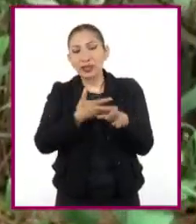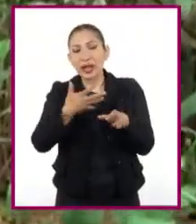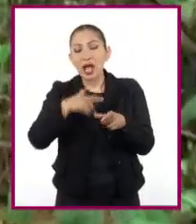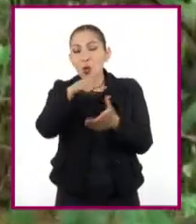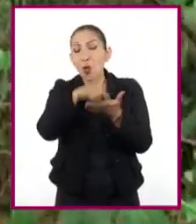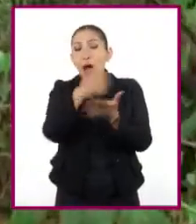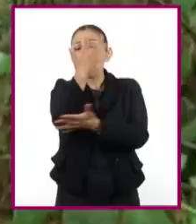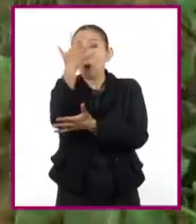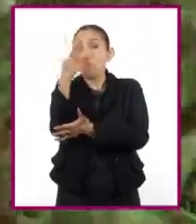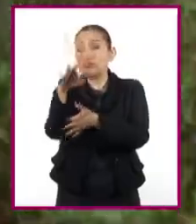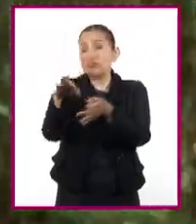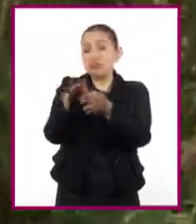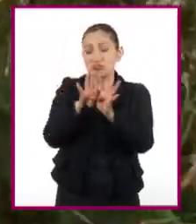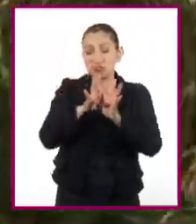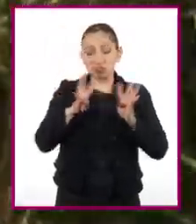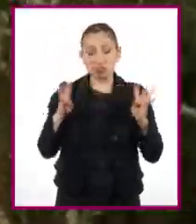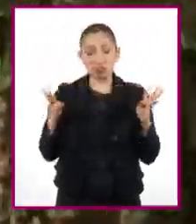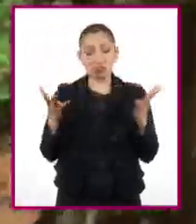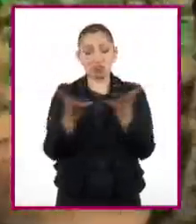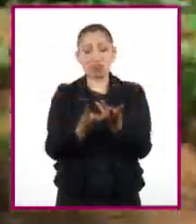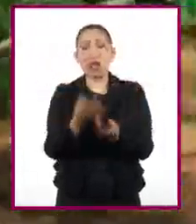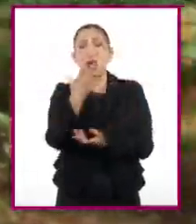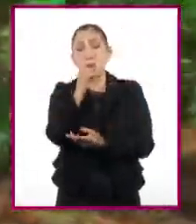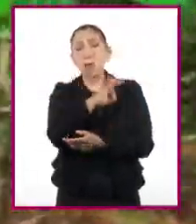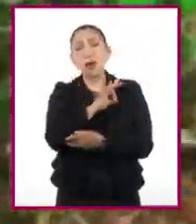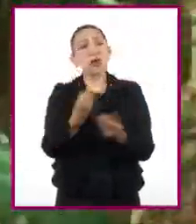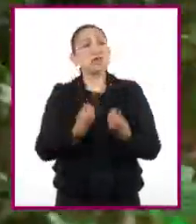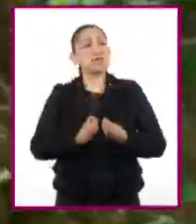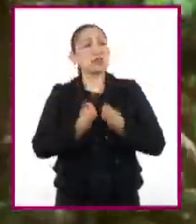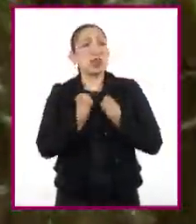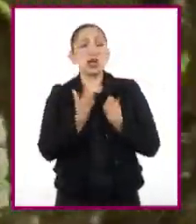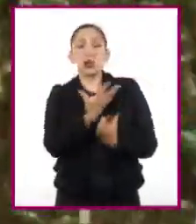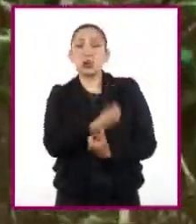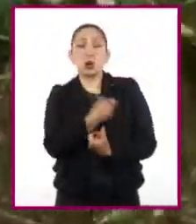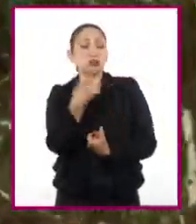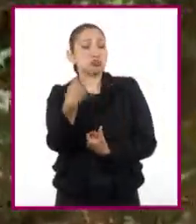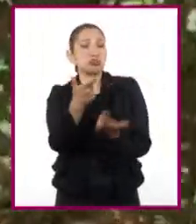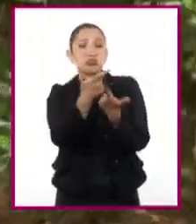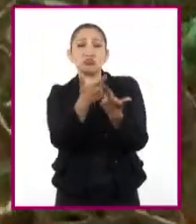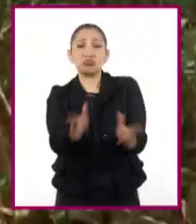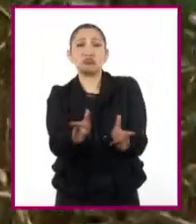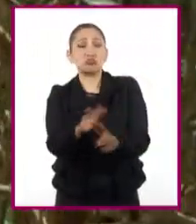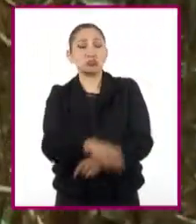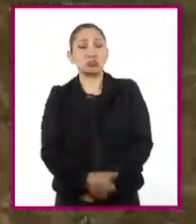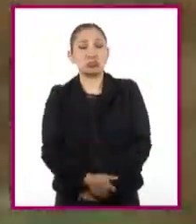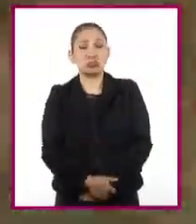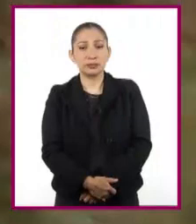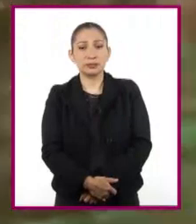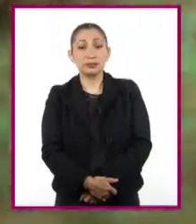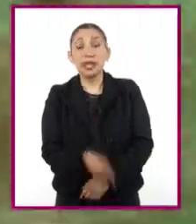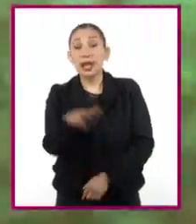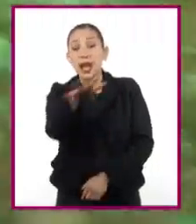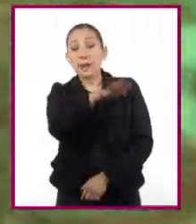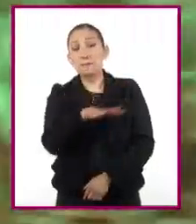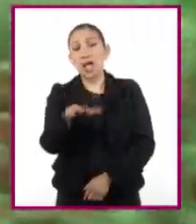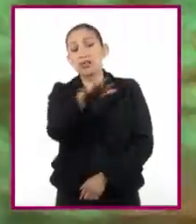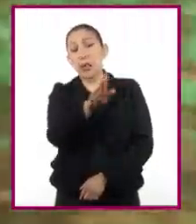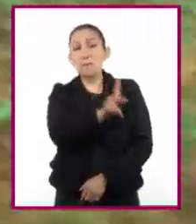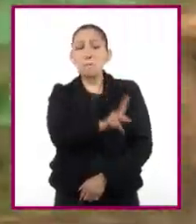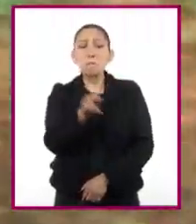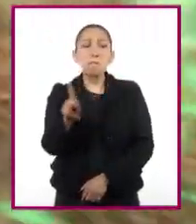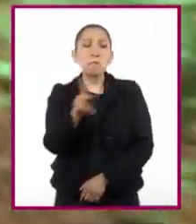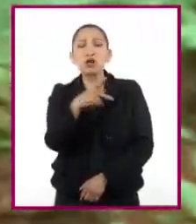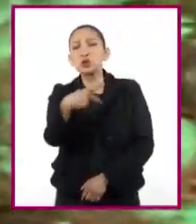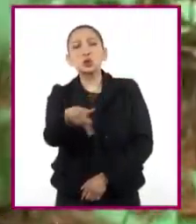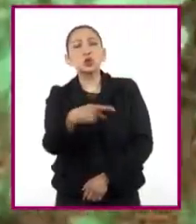varias hectáreas de bosque cercadas donde los lobos podían vivir y reproducirse en semi-cautiverio, en un ambiente muy